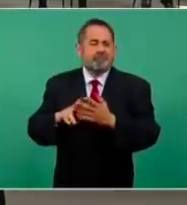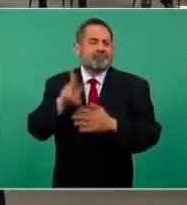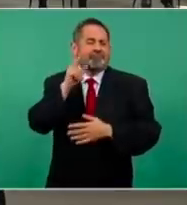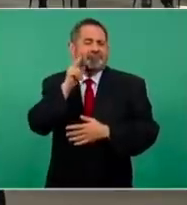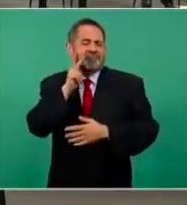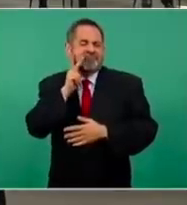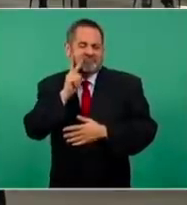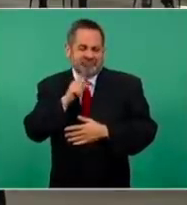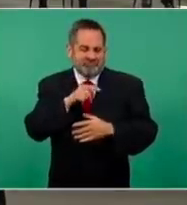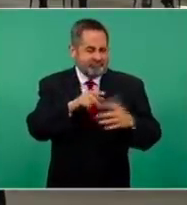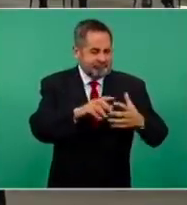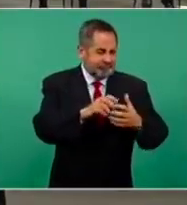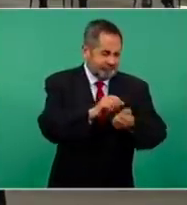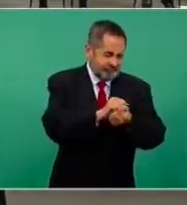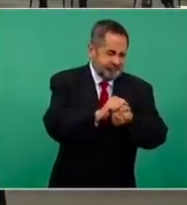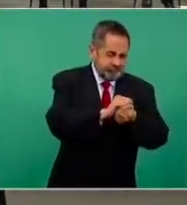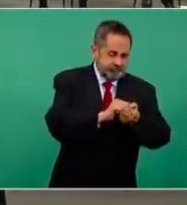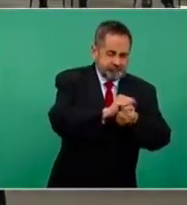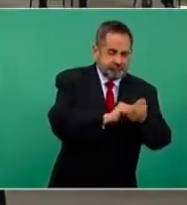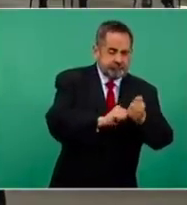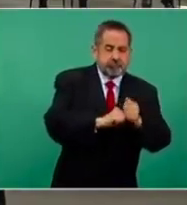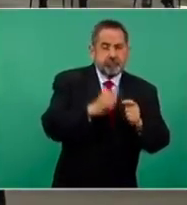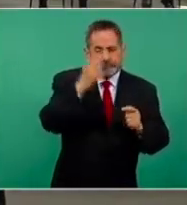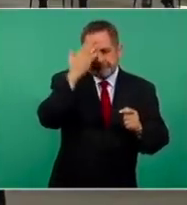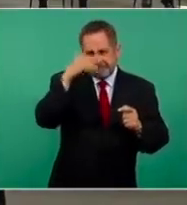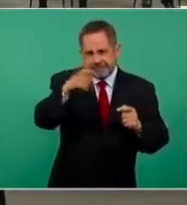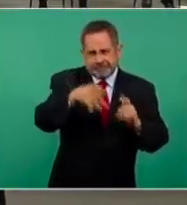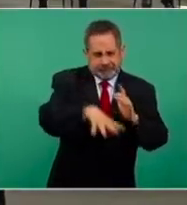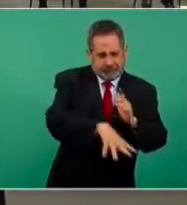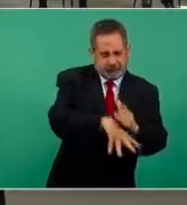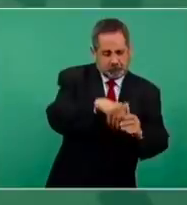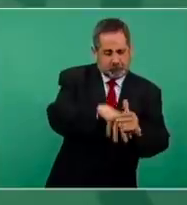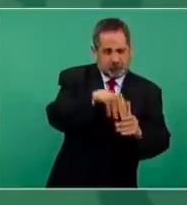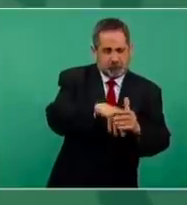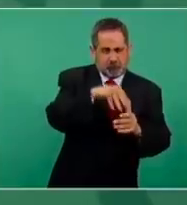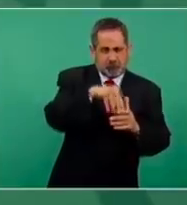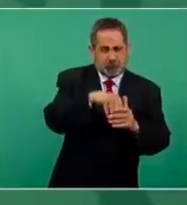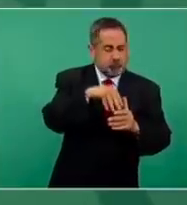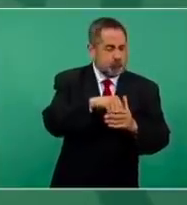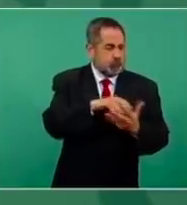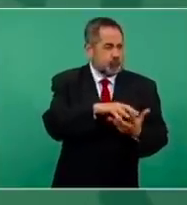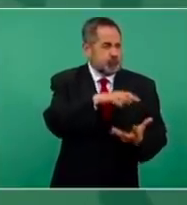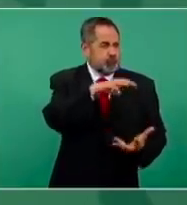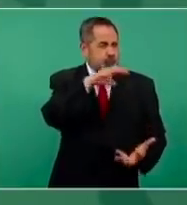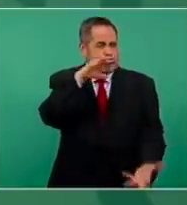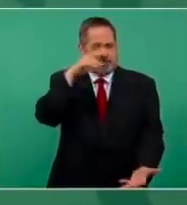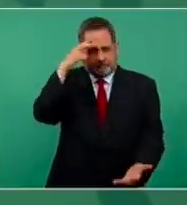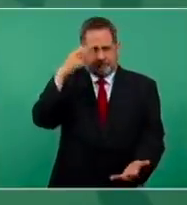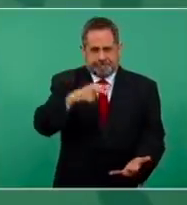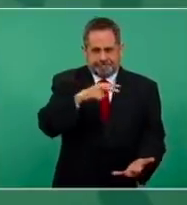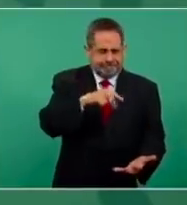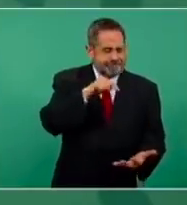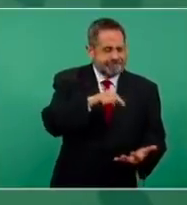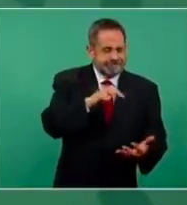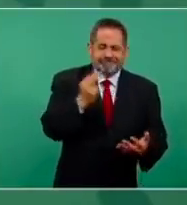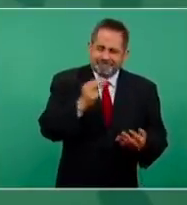prima que se extrae de los pozos de nuestro país,